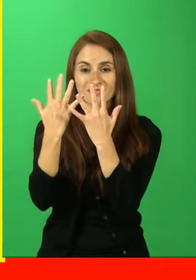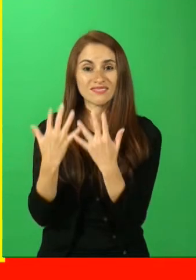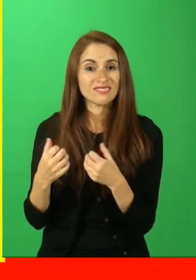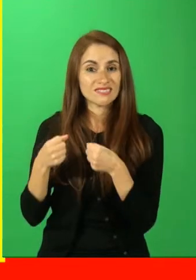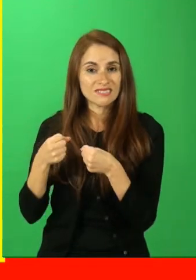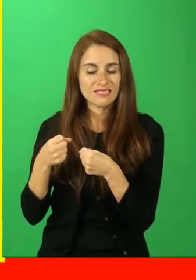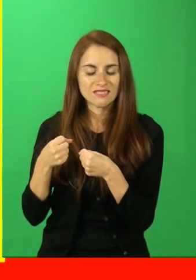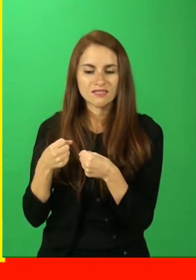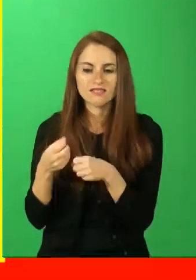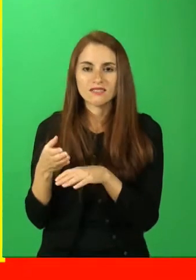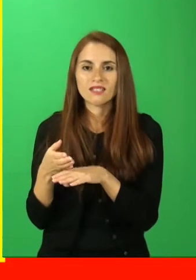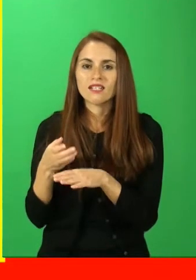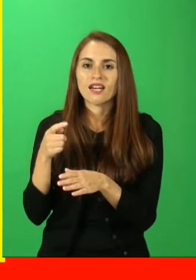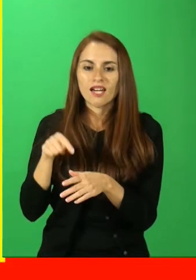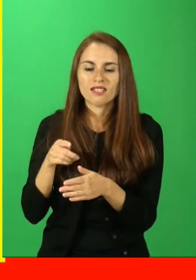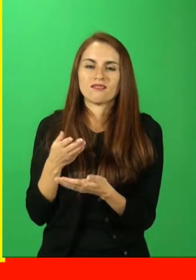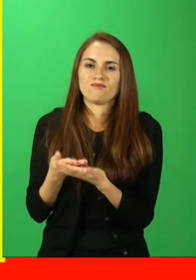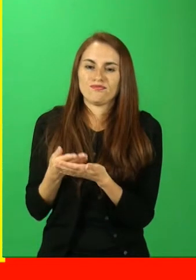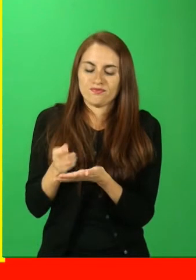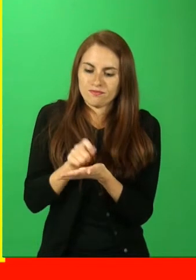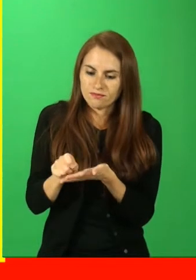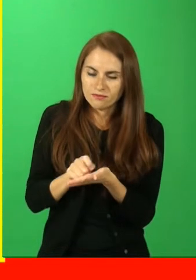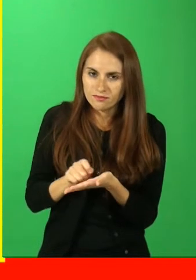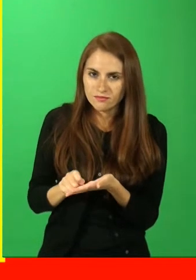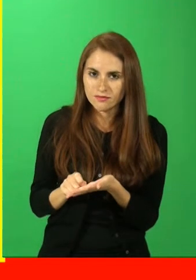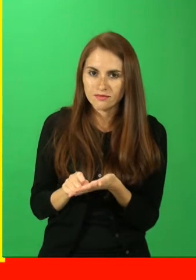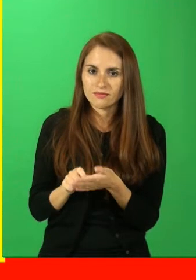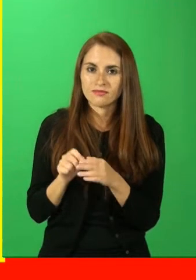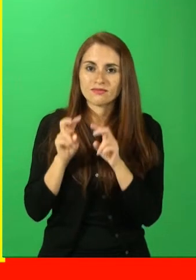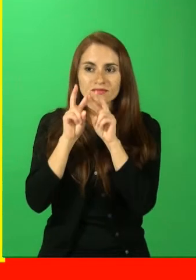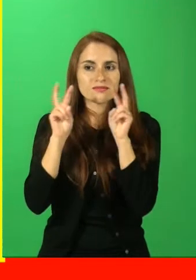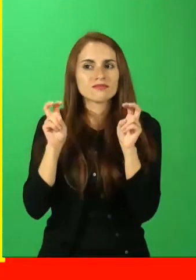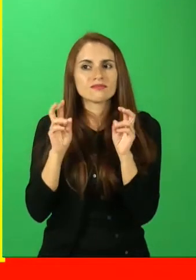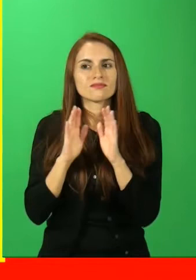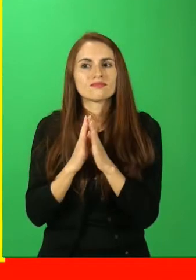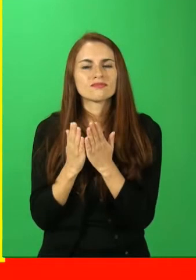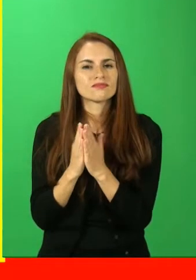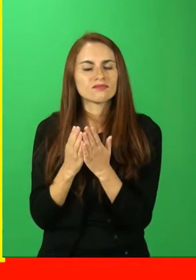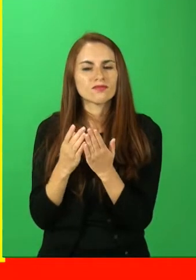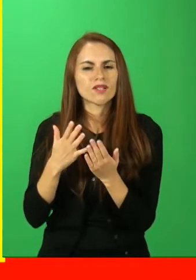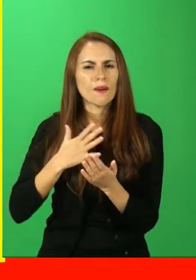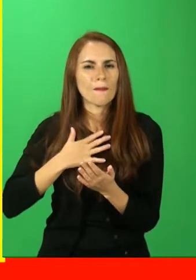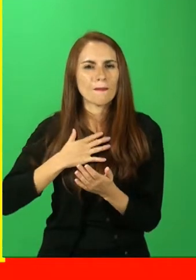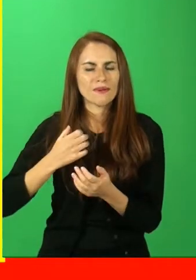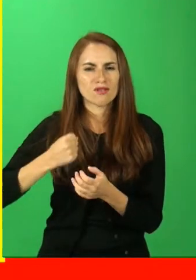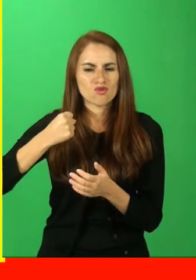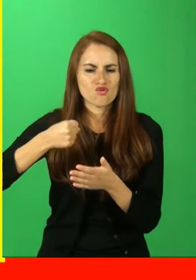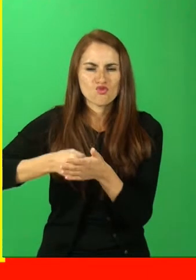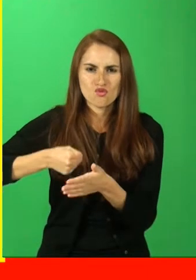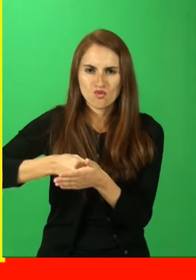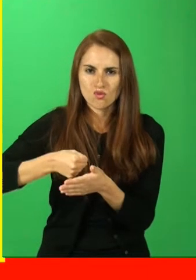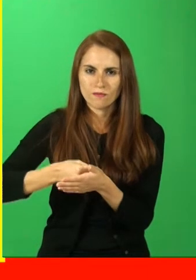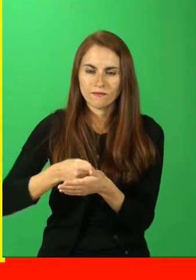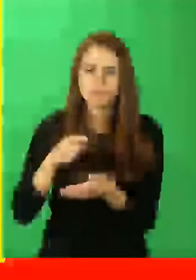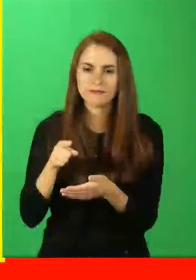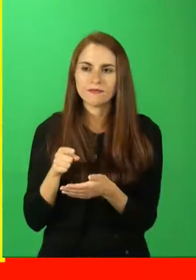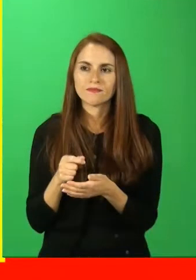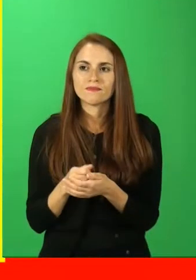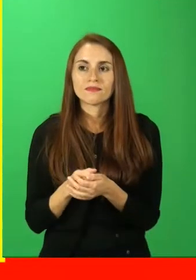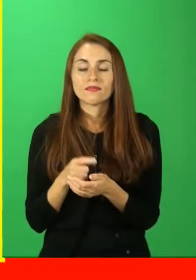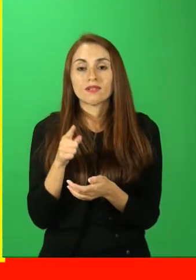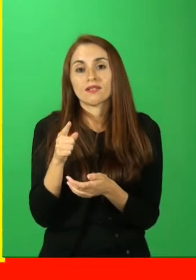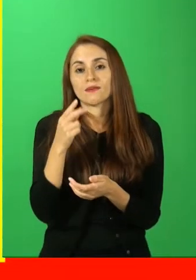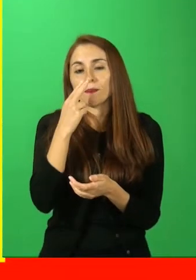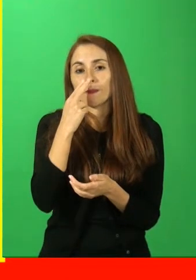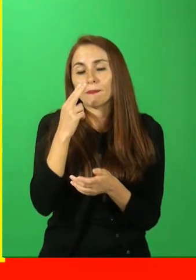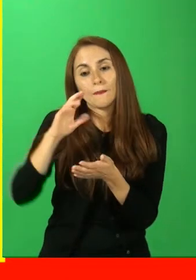de golpe, el año 23. Ese libro se le conoce como Mein Kampf o Mi lucha. Irónicamente en Alemania está